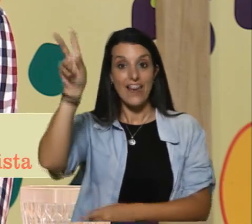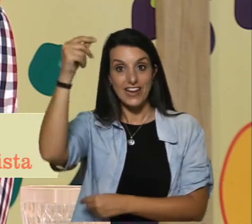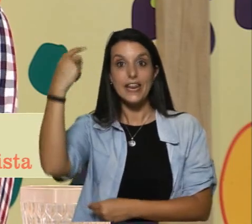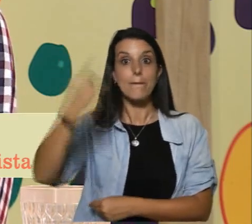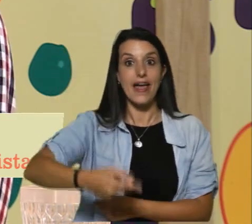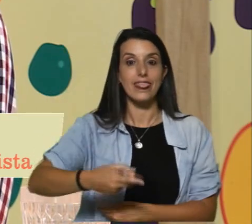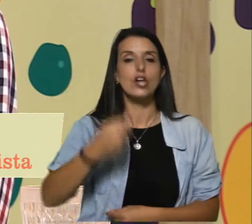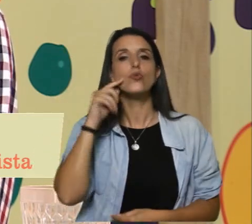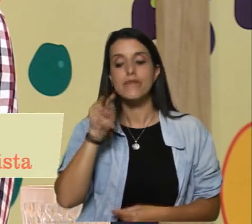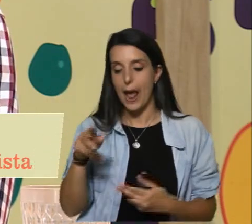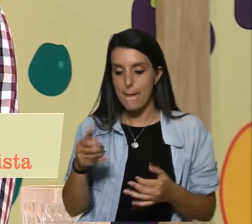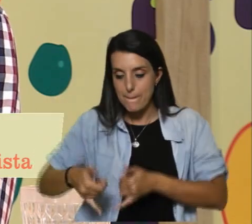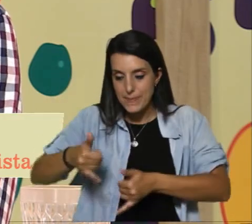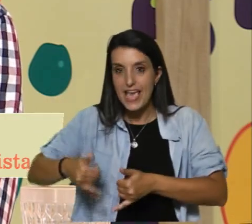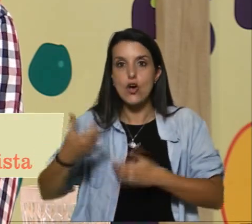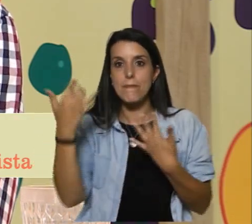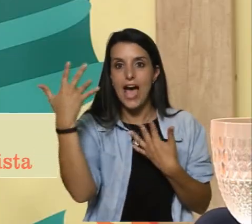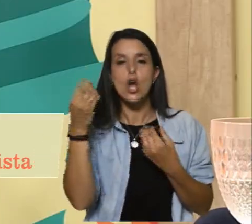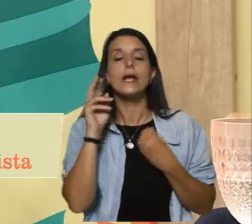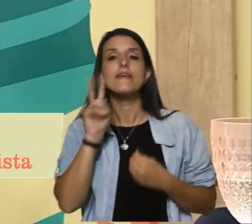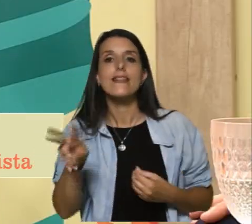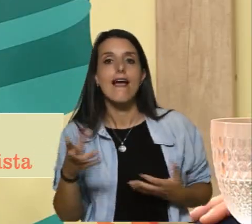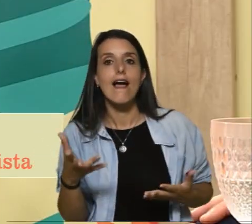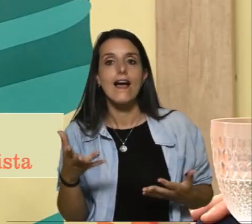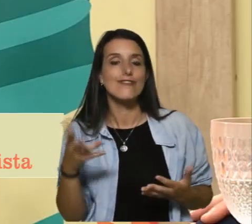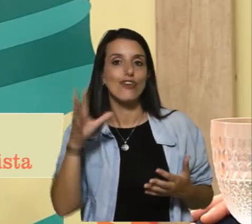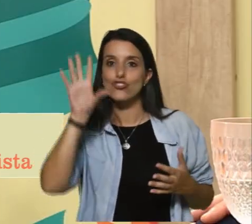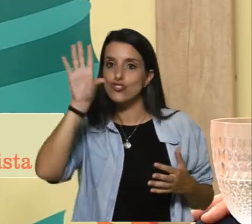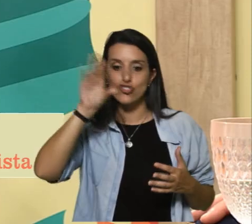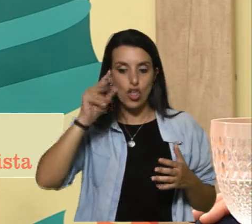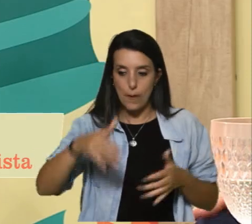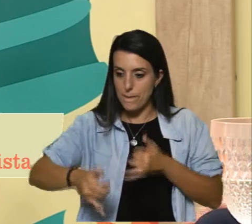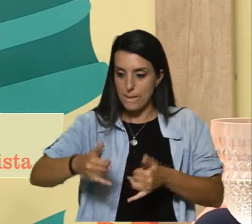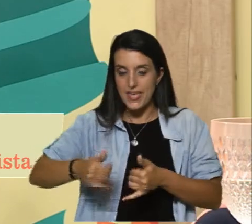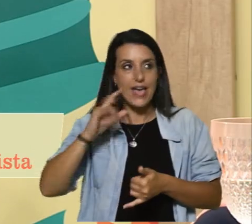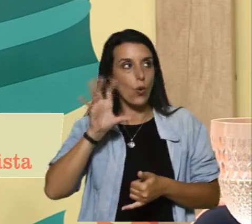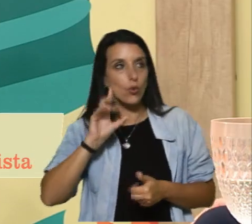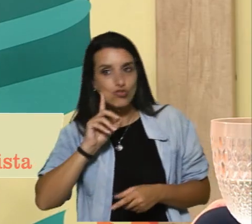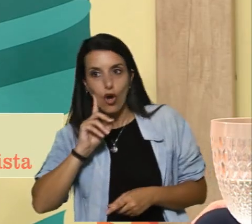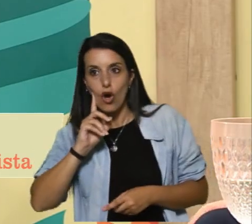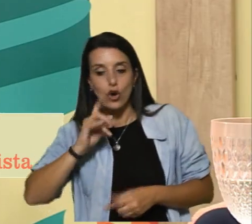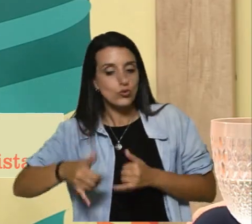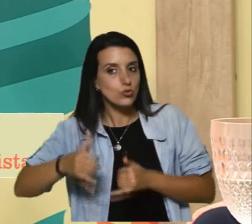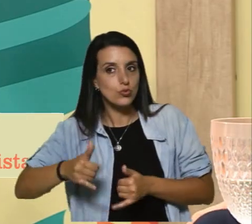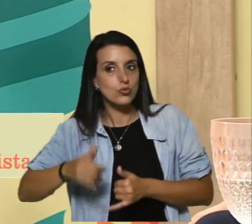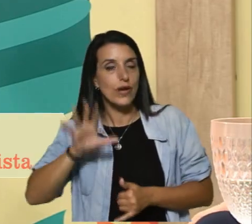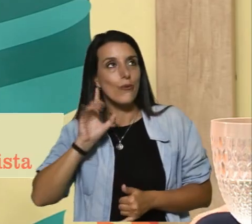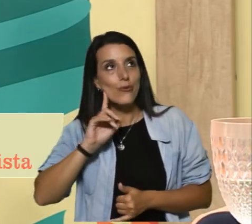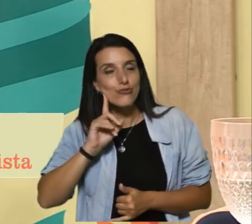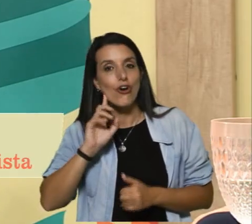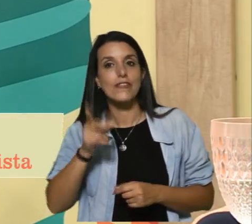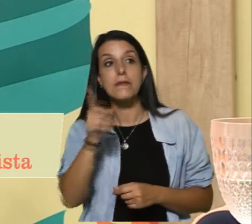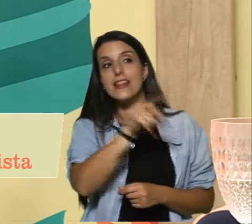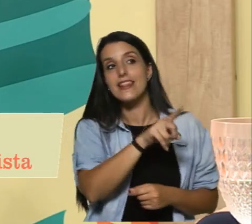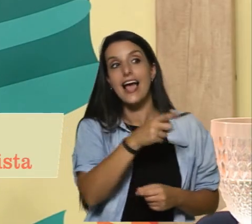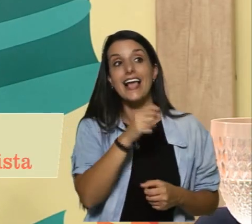qué mirás? ¿Los pies? ¿Mirás las manos? ¿Mirás la cabeza? Miro todo, miro los pies, voy escuchando. También voy escuchando a Nico,